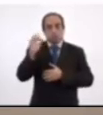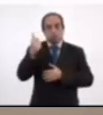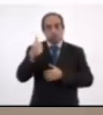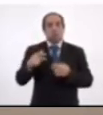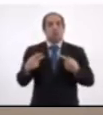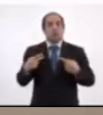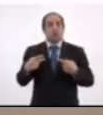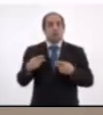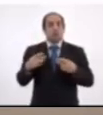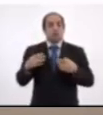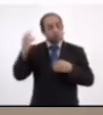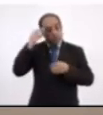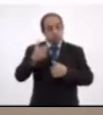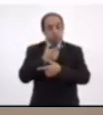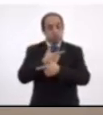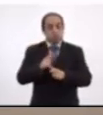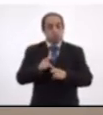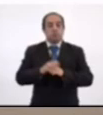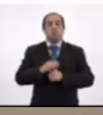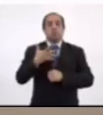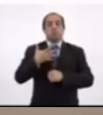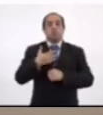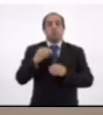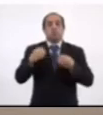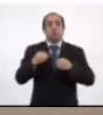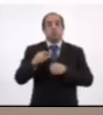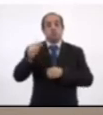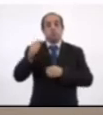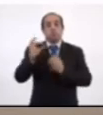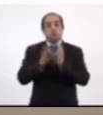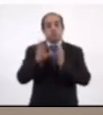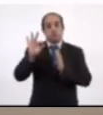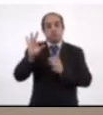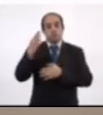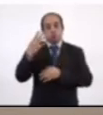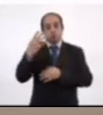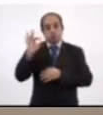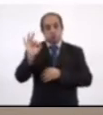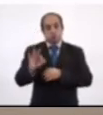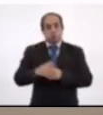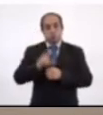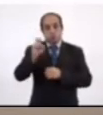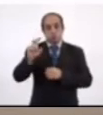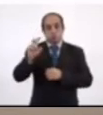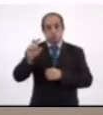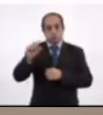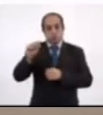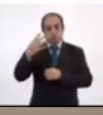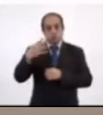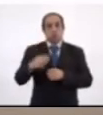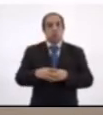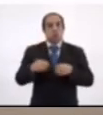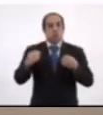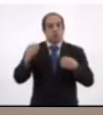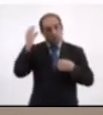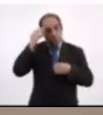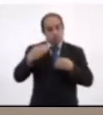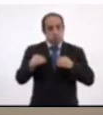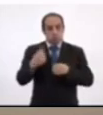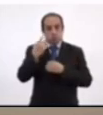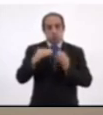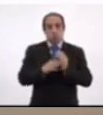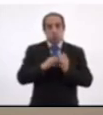caso de camas para intubación, un 12,44% de ocupación, con 264 camas ocupadas y